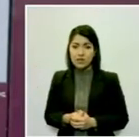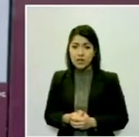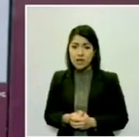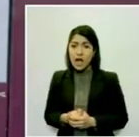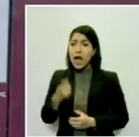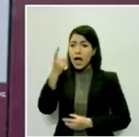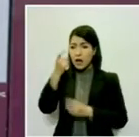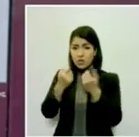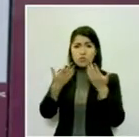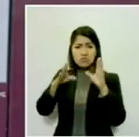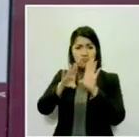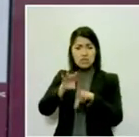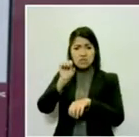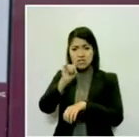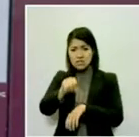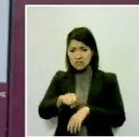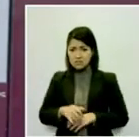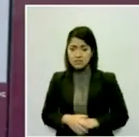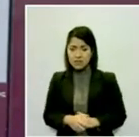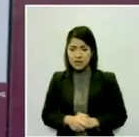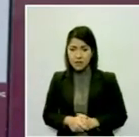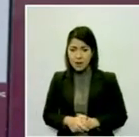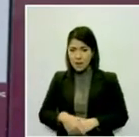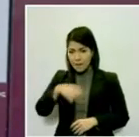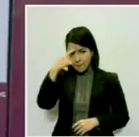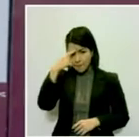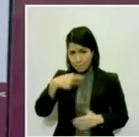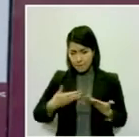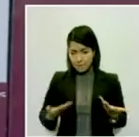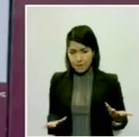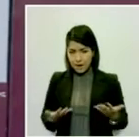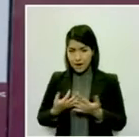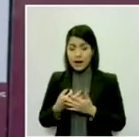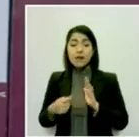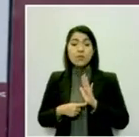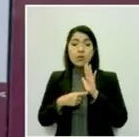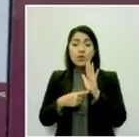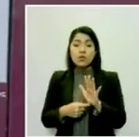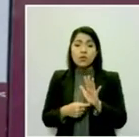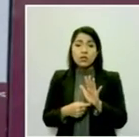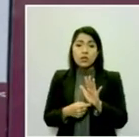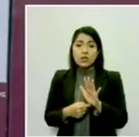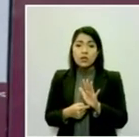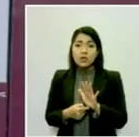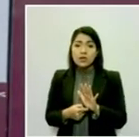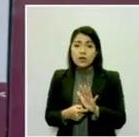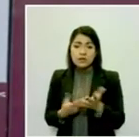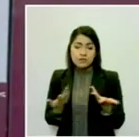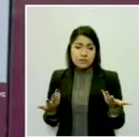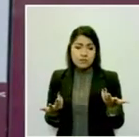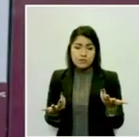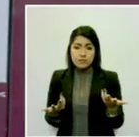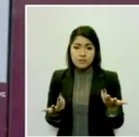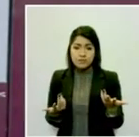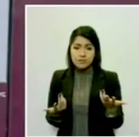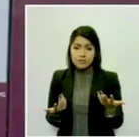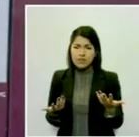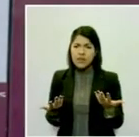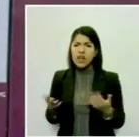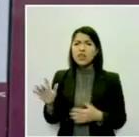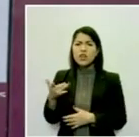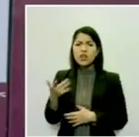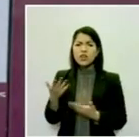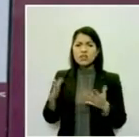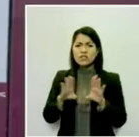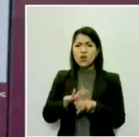Para ¿hay uno que se cierra? Para el conocimiento de la administración. Para el conocimiento de la administración. ¿Y a qué hora cierra?